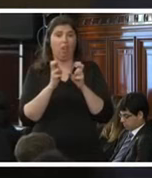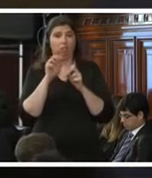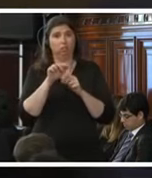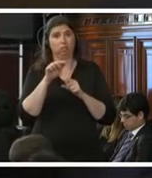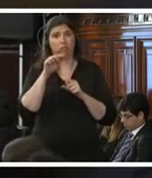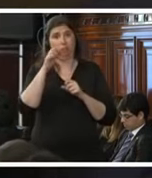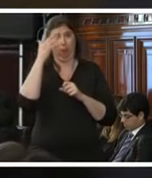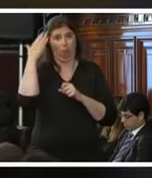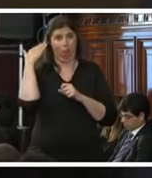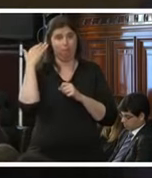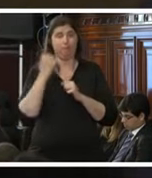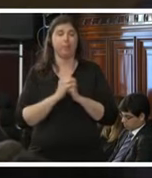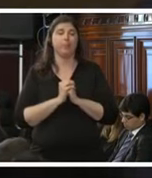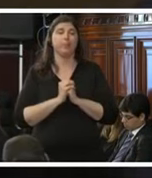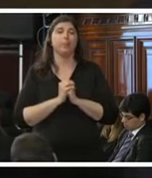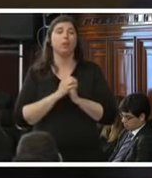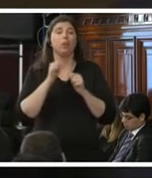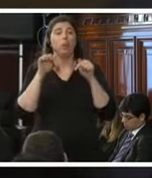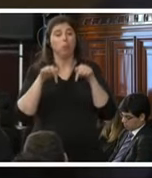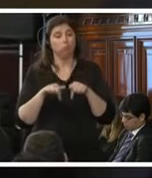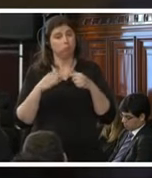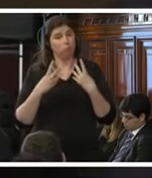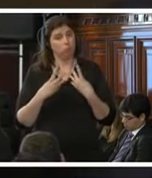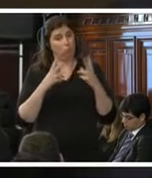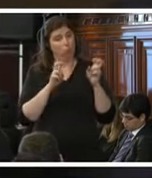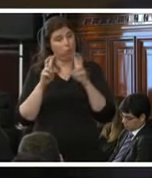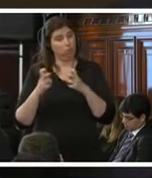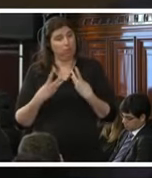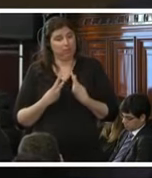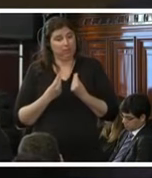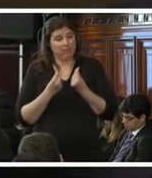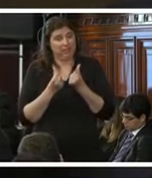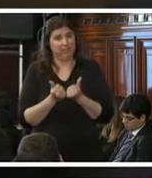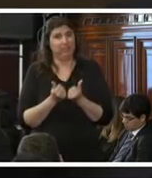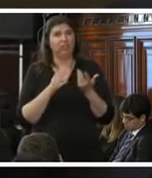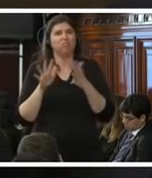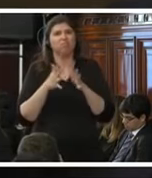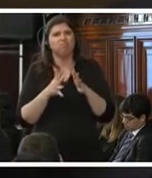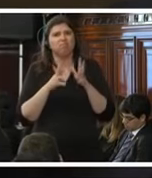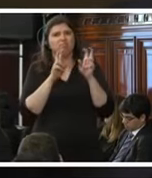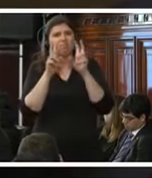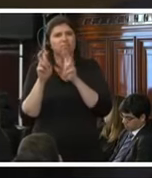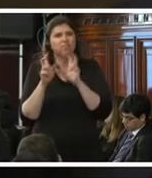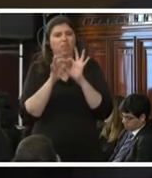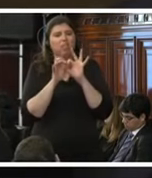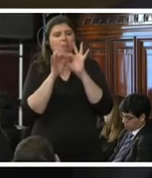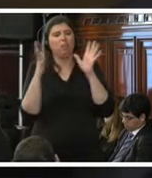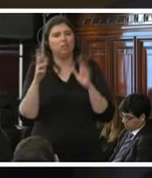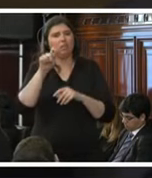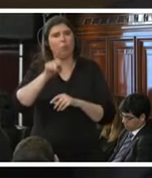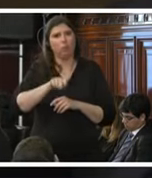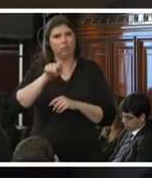tema muy sensible que hace a nuestra convivencia, que es la independencia judicial y el debido